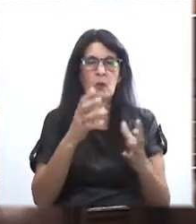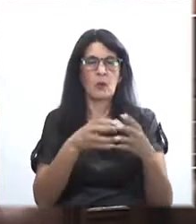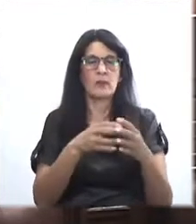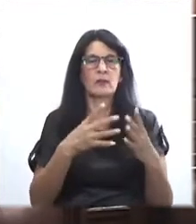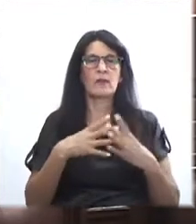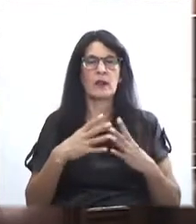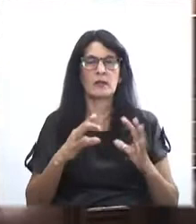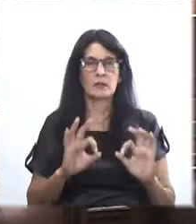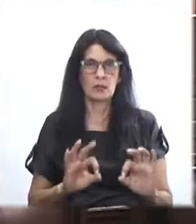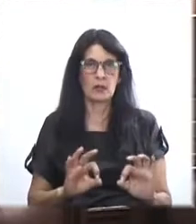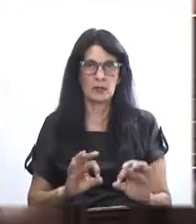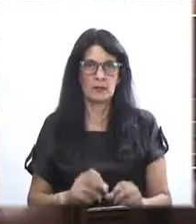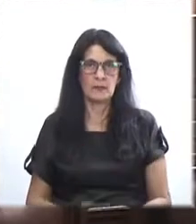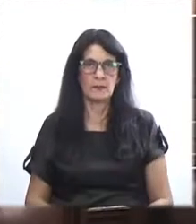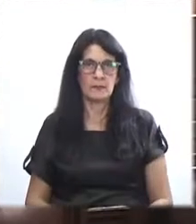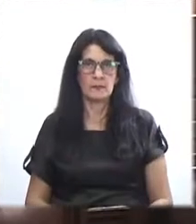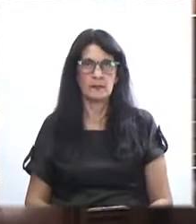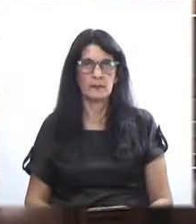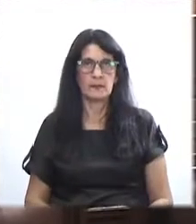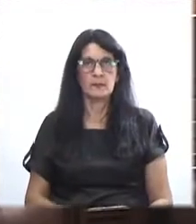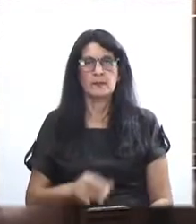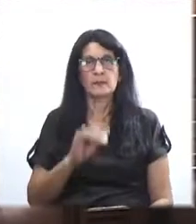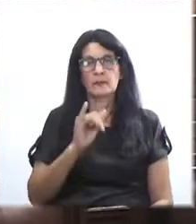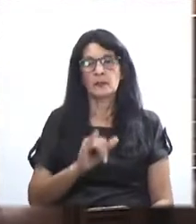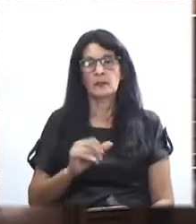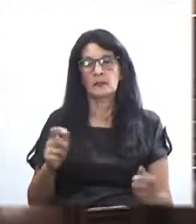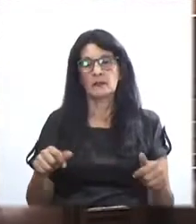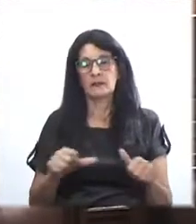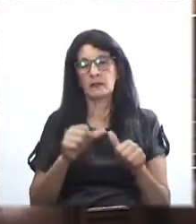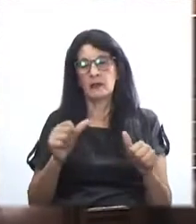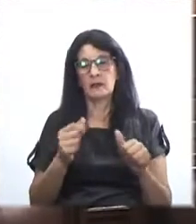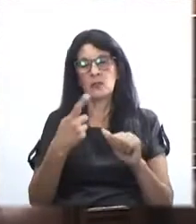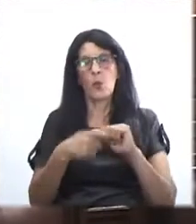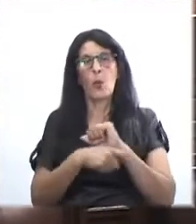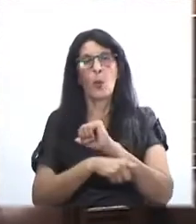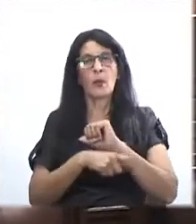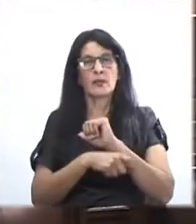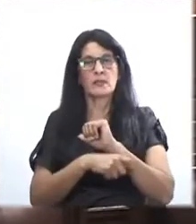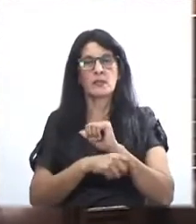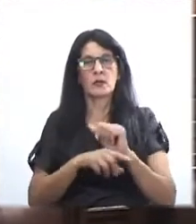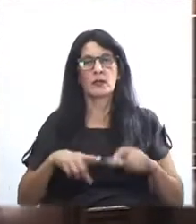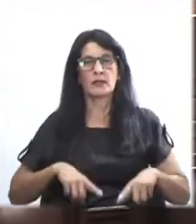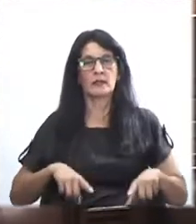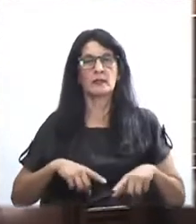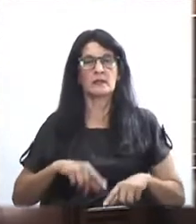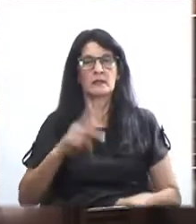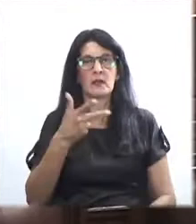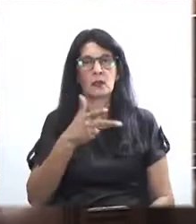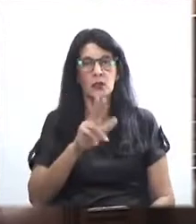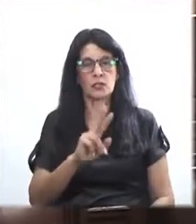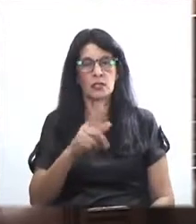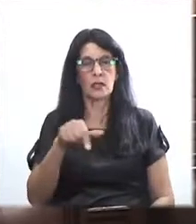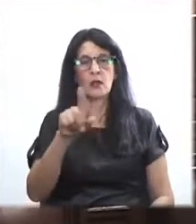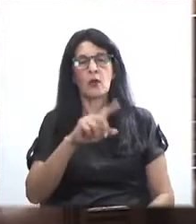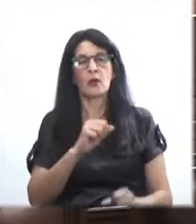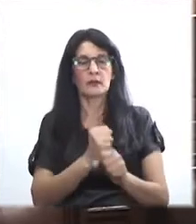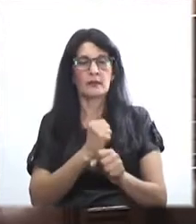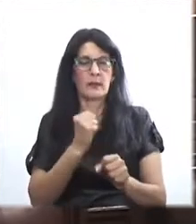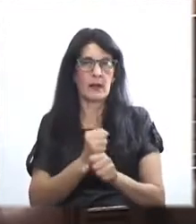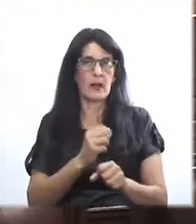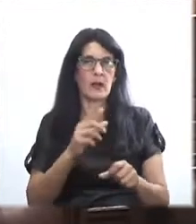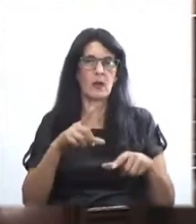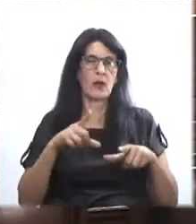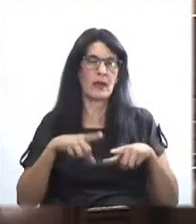vacacional. Se inicia un juicio contra la Intendencia de Rocha, los obreros, la Intendencia, la